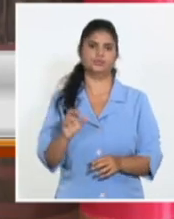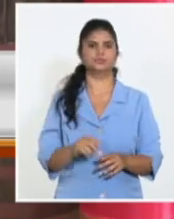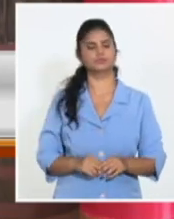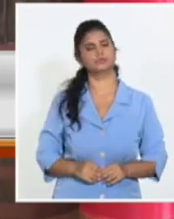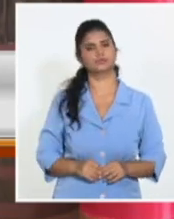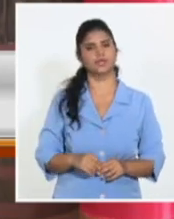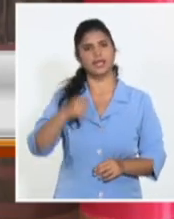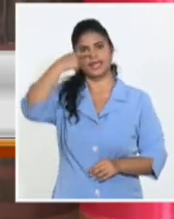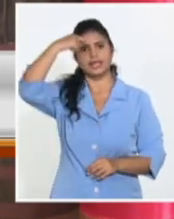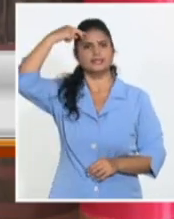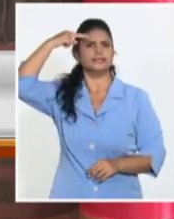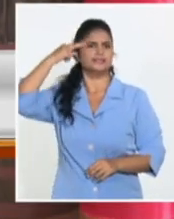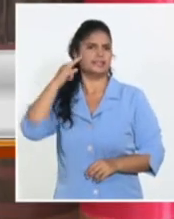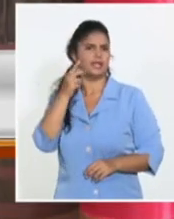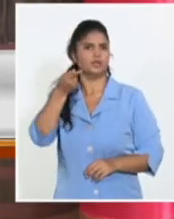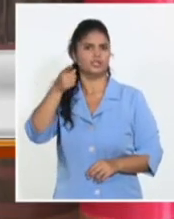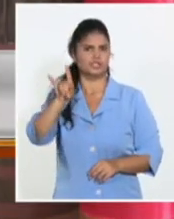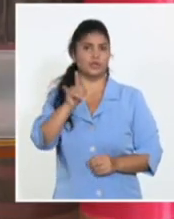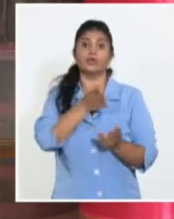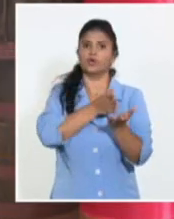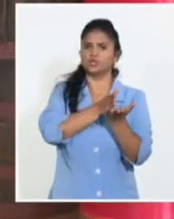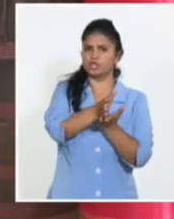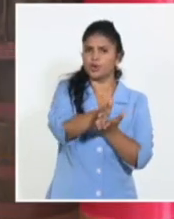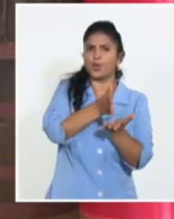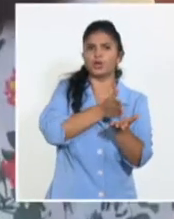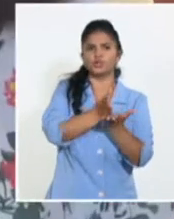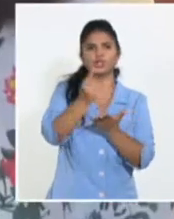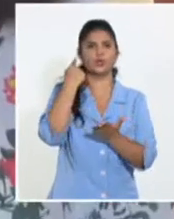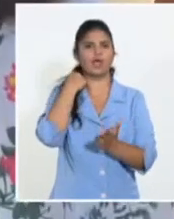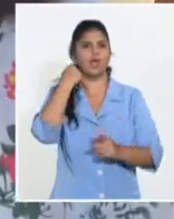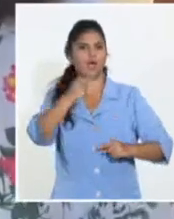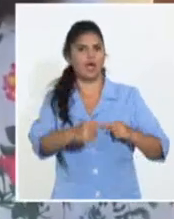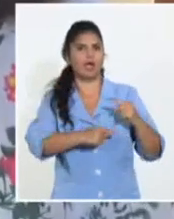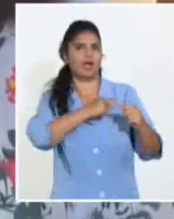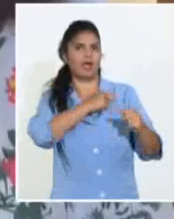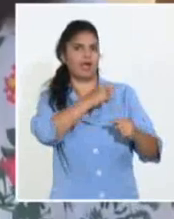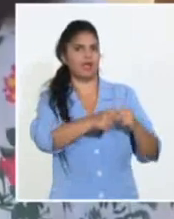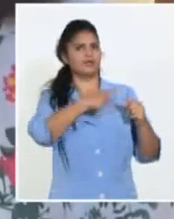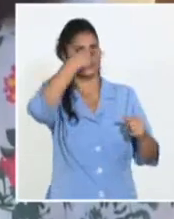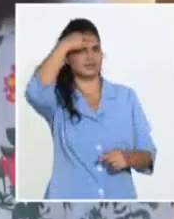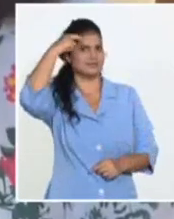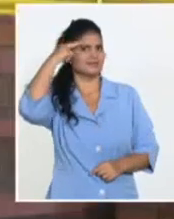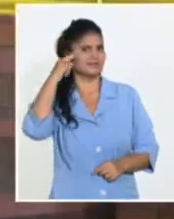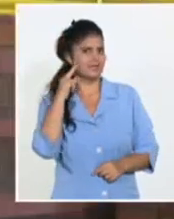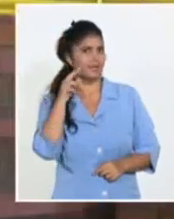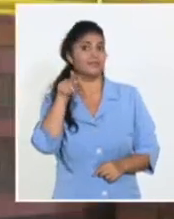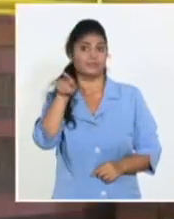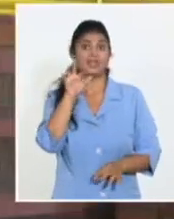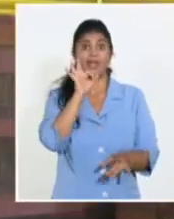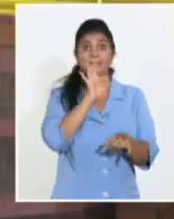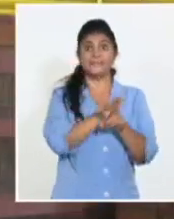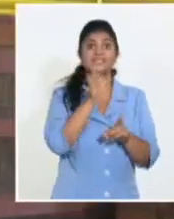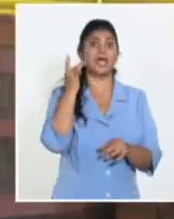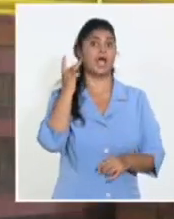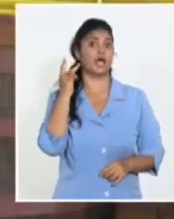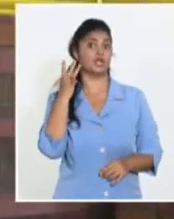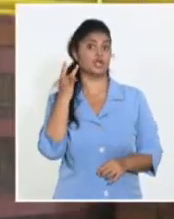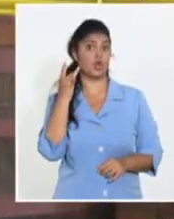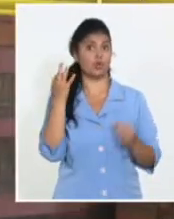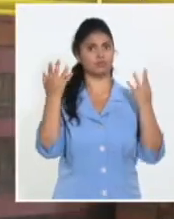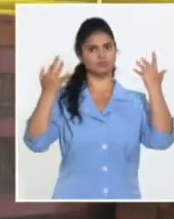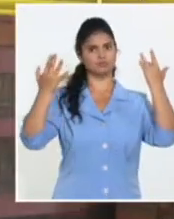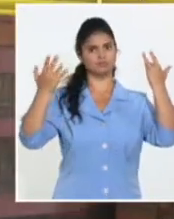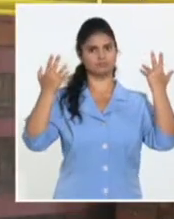ha mantenido y se ha transmitido de generación en generación. Cuando desarrollas el ron cubano, tienes que saber que estás poniendo una